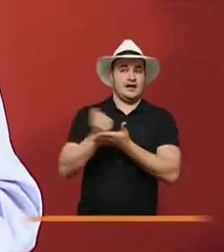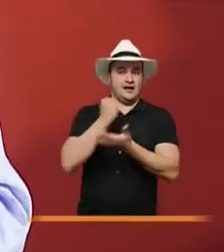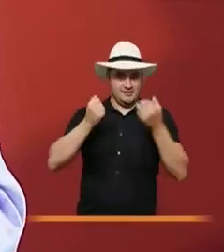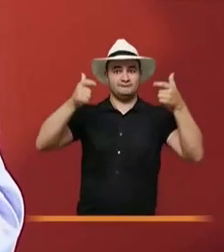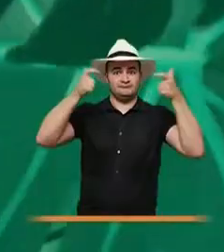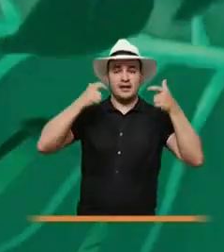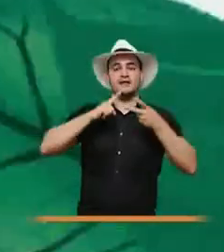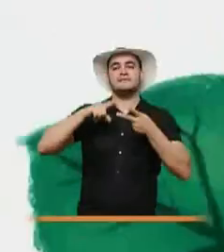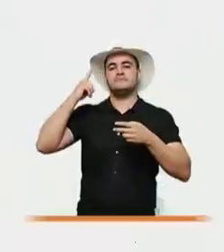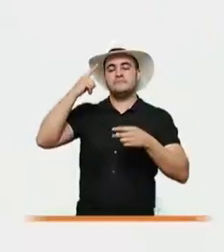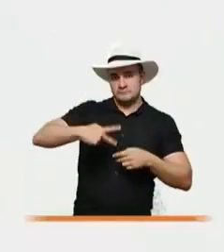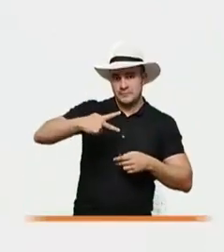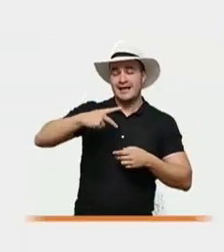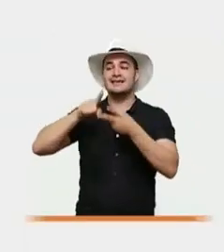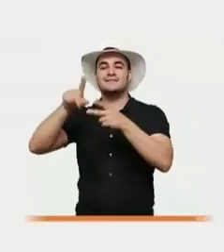manizales